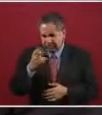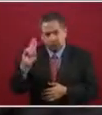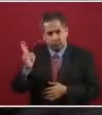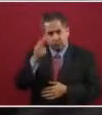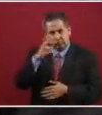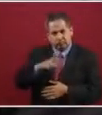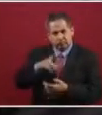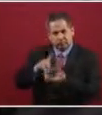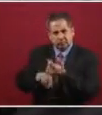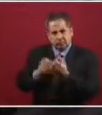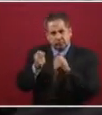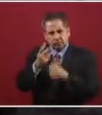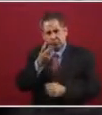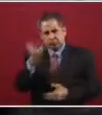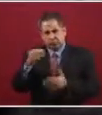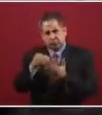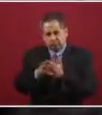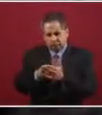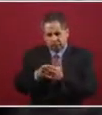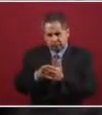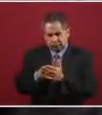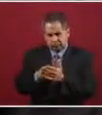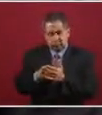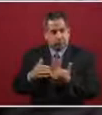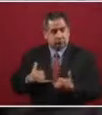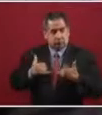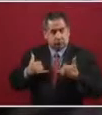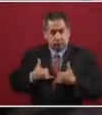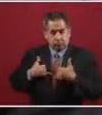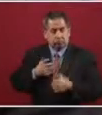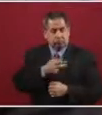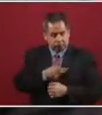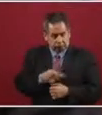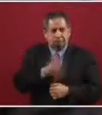mil estudiantes. Bueno, 300 mil jóvenes pobres